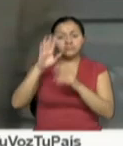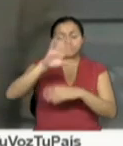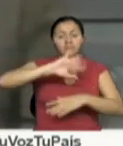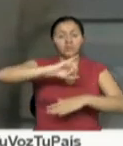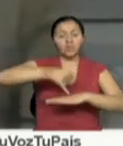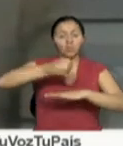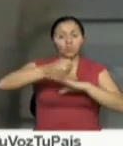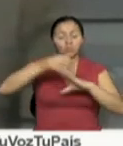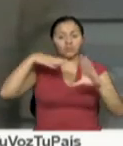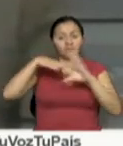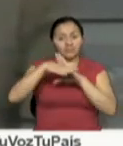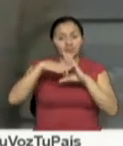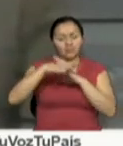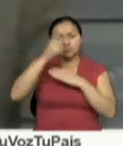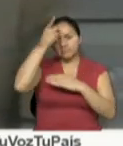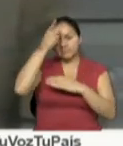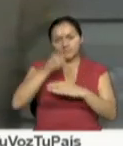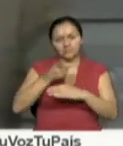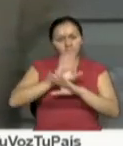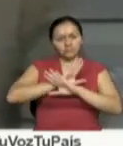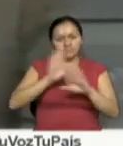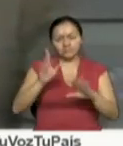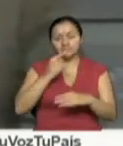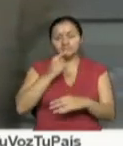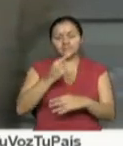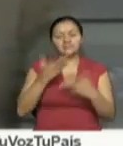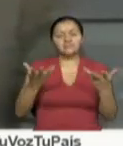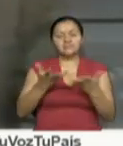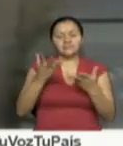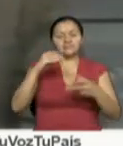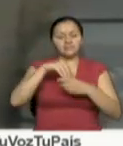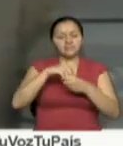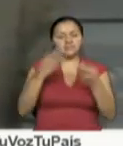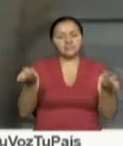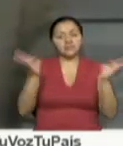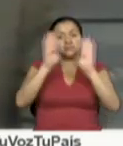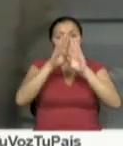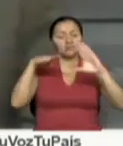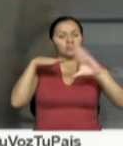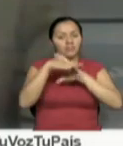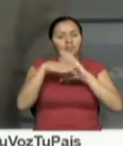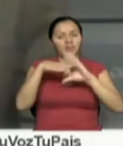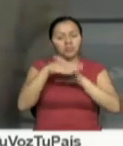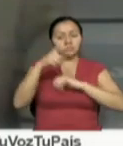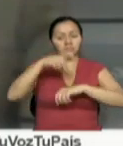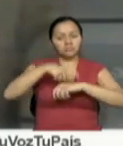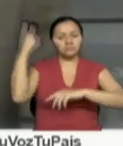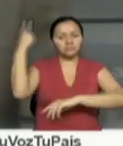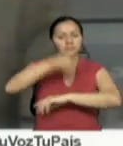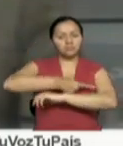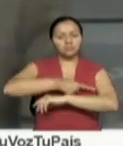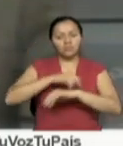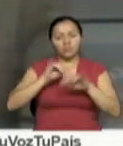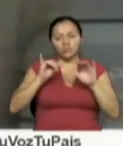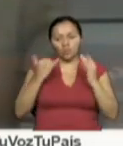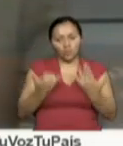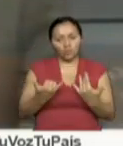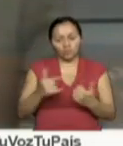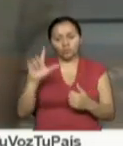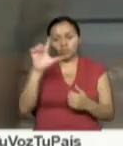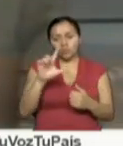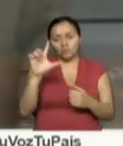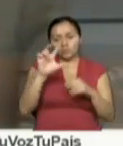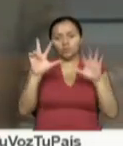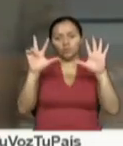Bancaria ha resuelto declarar un feriado bancario por el día de hoy, lunes